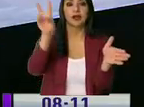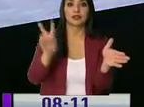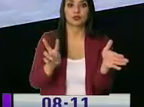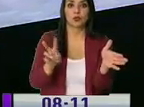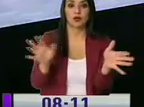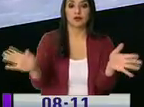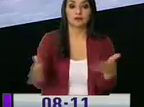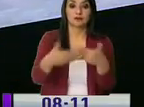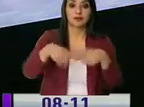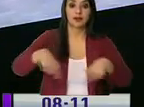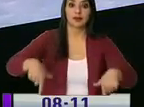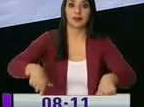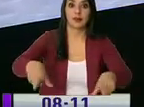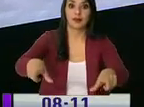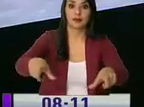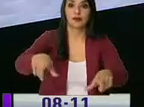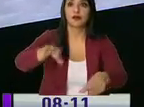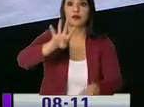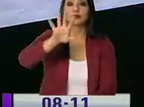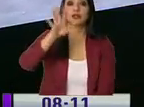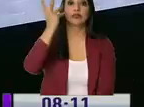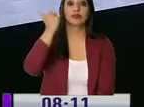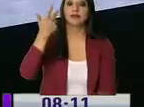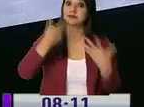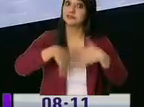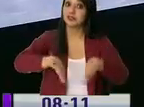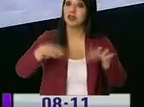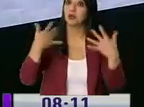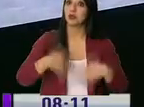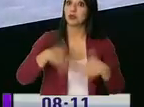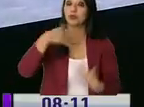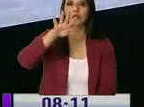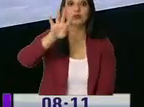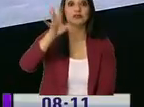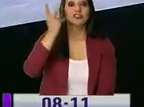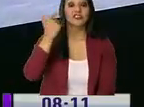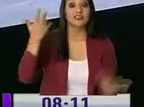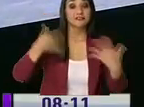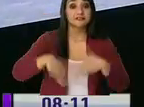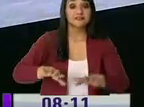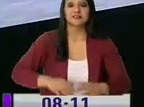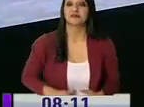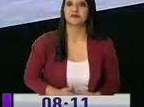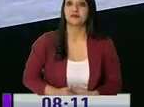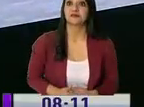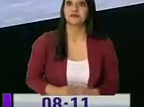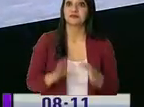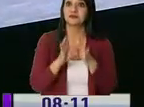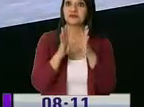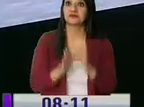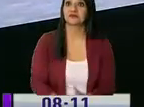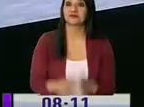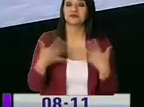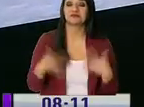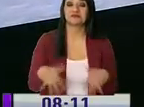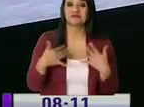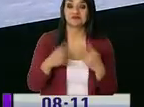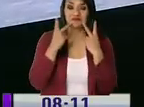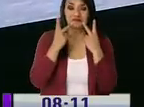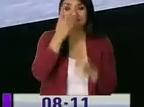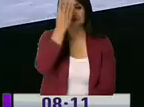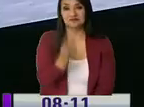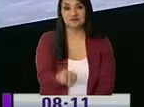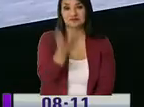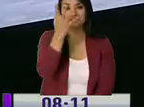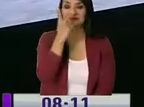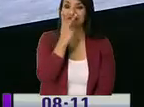de alcantarilla. Esto duró 45 días, ya pasaron 45 días de aquello, mi querida Adri, qué bárbaro. Buenos días,